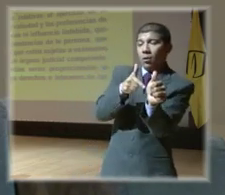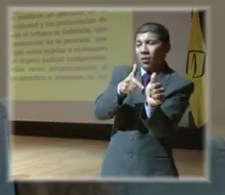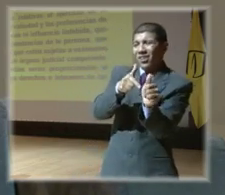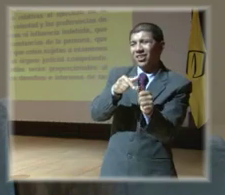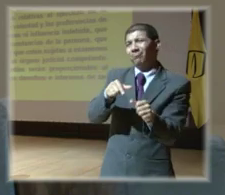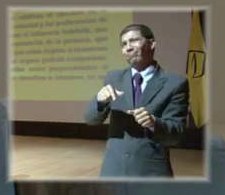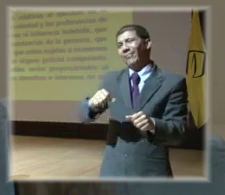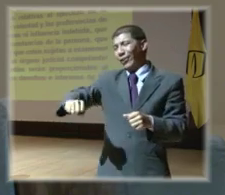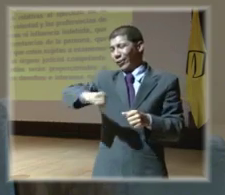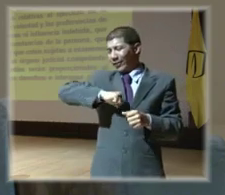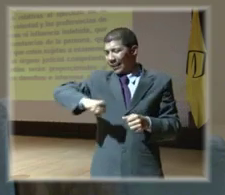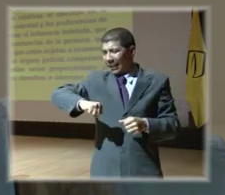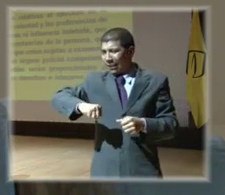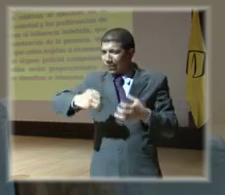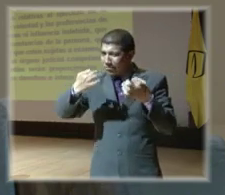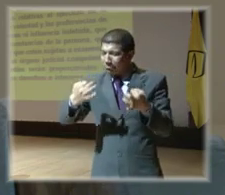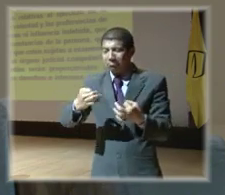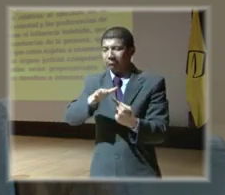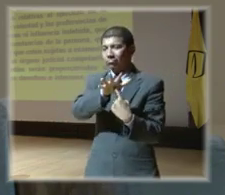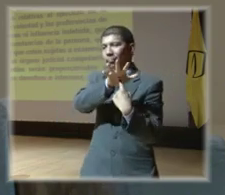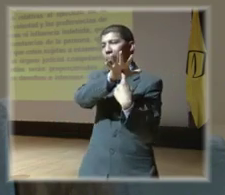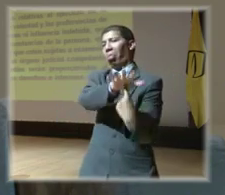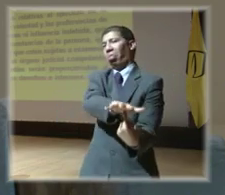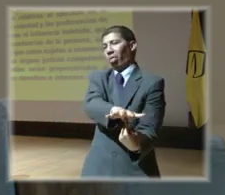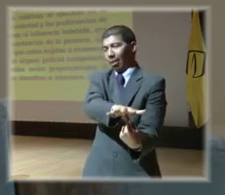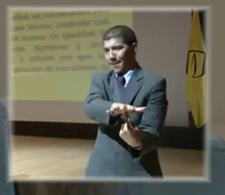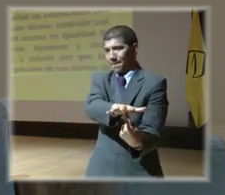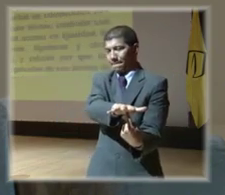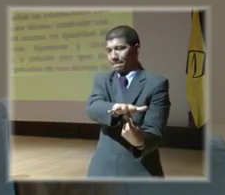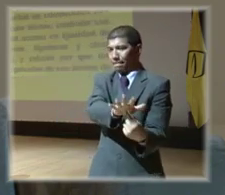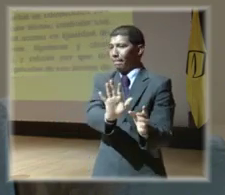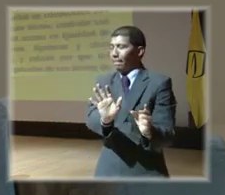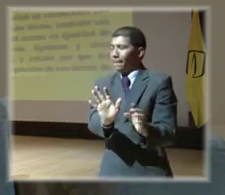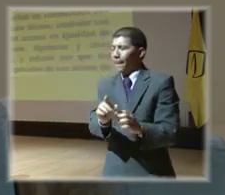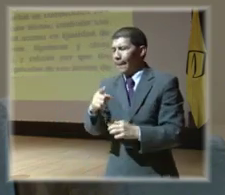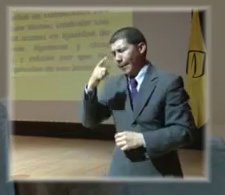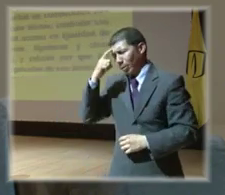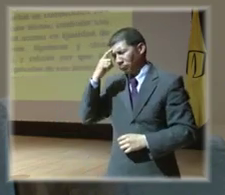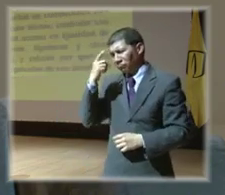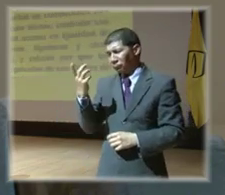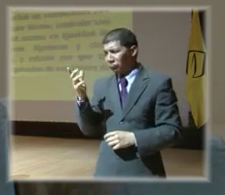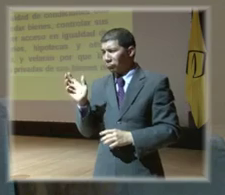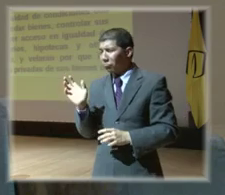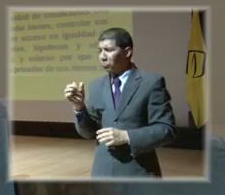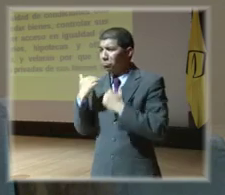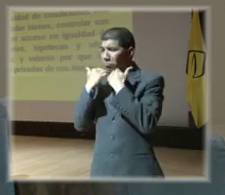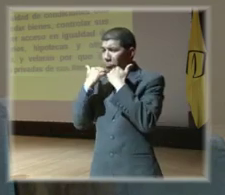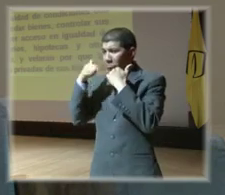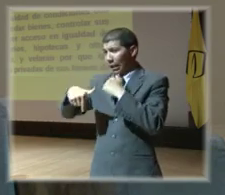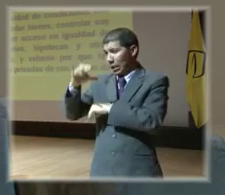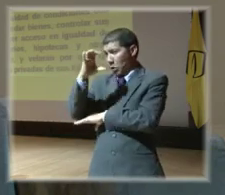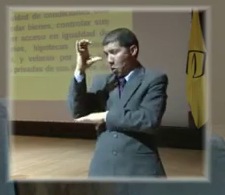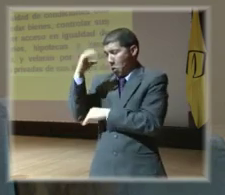toda garantía de acceso a la justicia y de debido proceso. Y además, no sé cómo será nuevamente en el caso colombiano, pero me imagino que debe ser muy